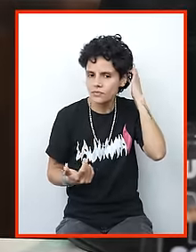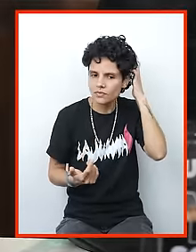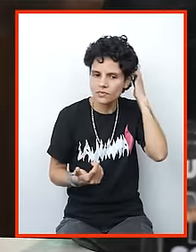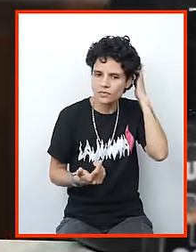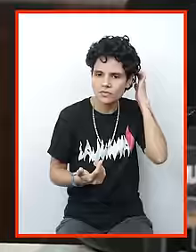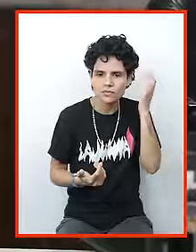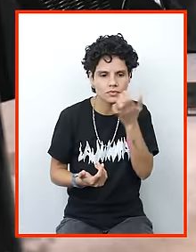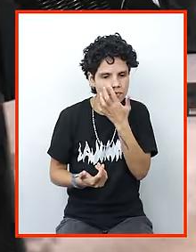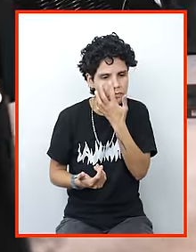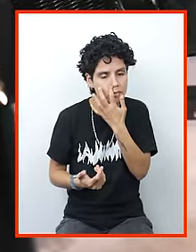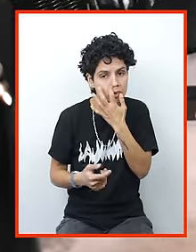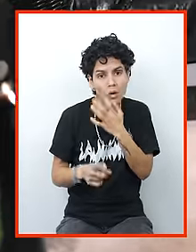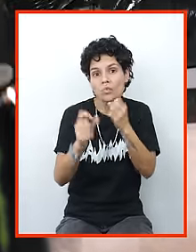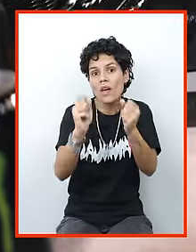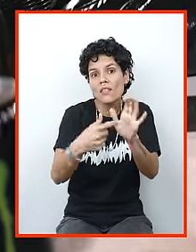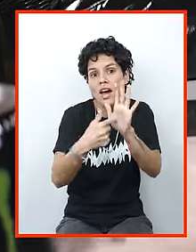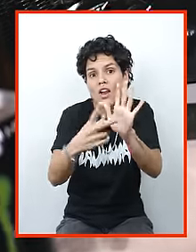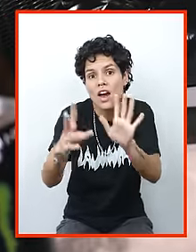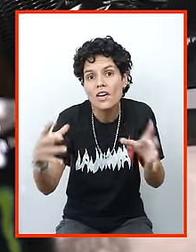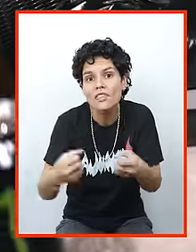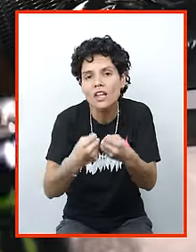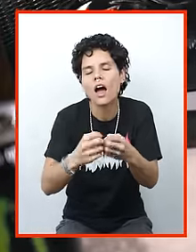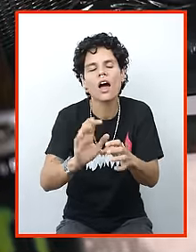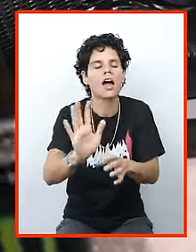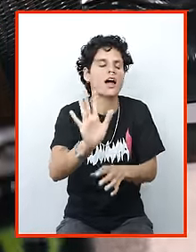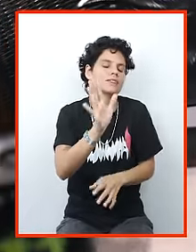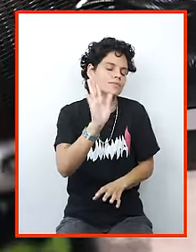ver en festival. Ah, no.